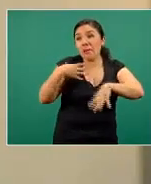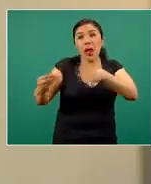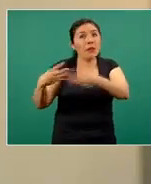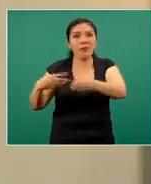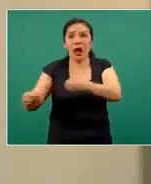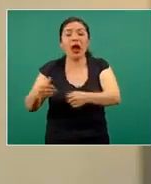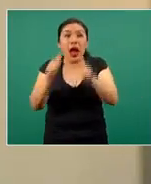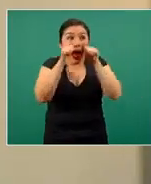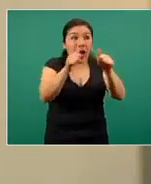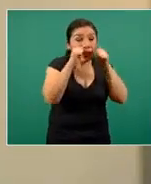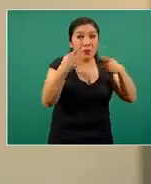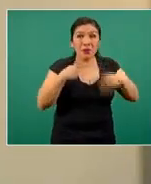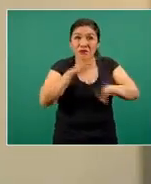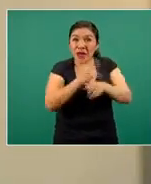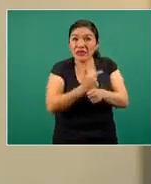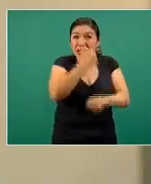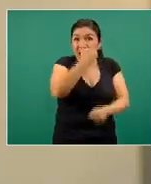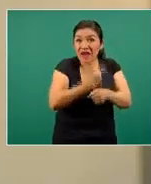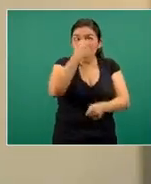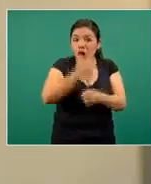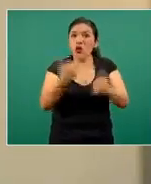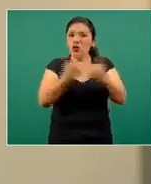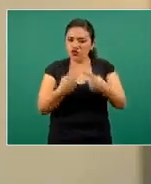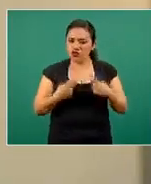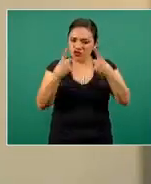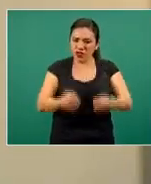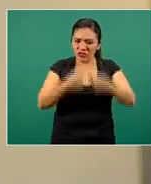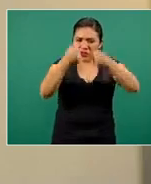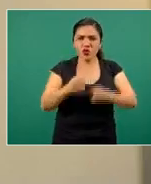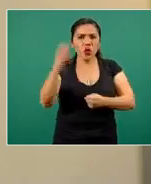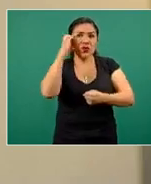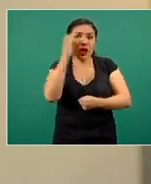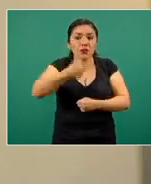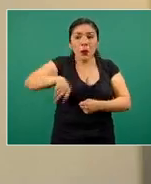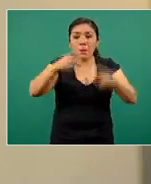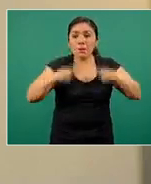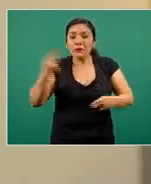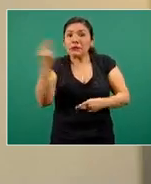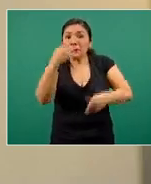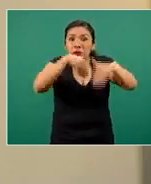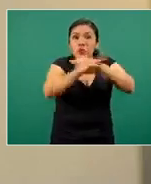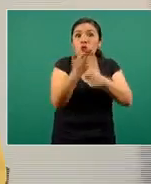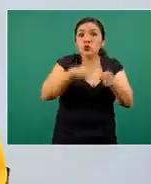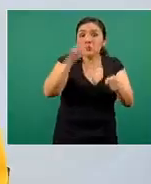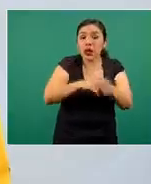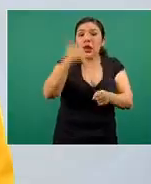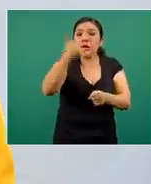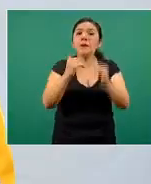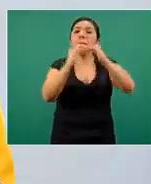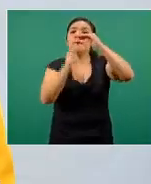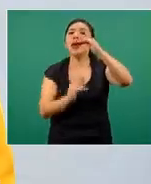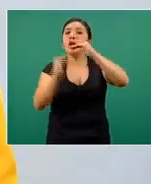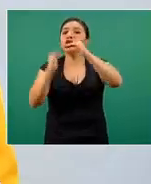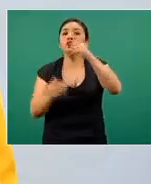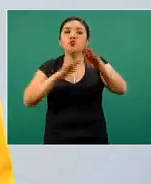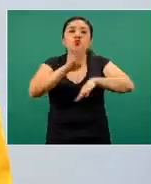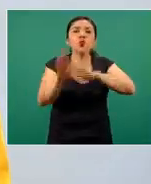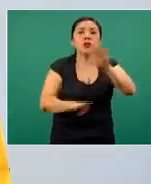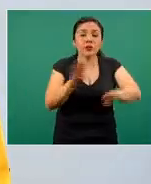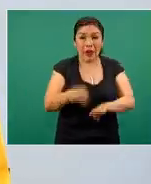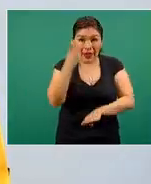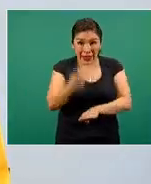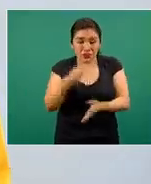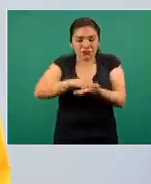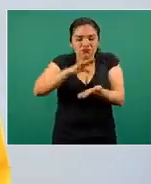los casos graves, garantizar una cama de hospital para todos aquellos que lo requieran y reducir las muertes. Y para esto lo que se planteó